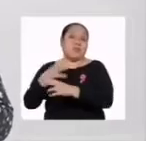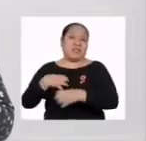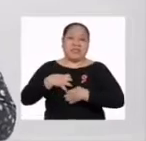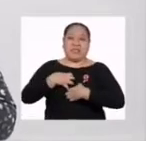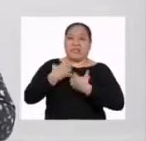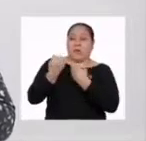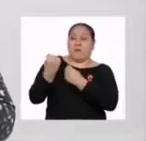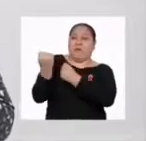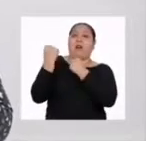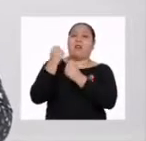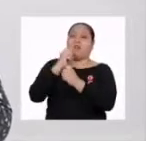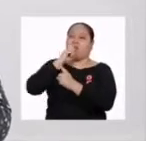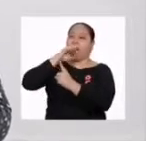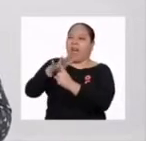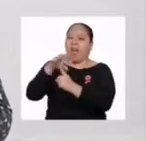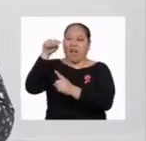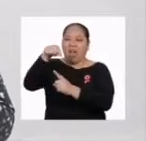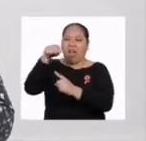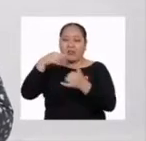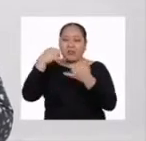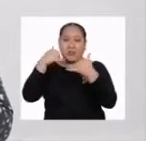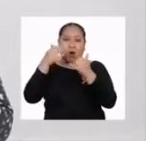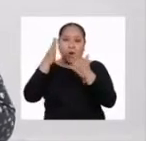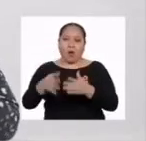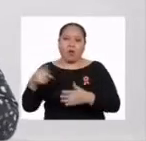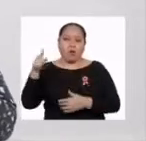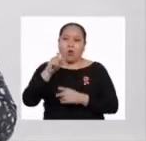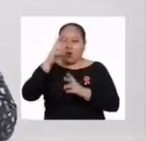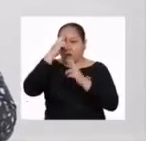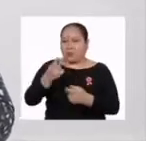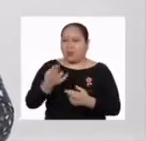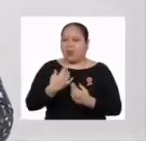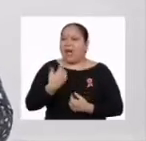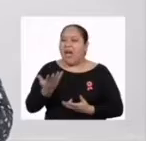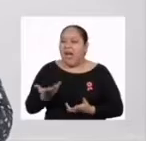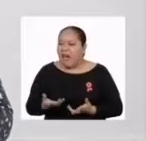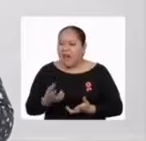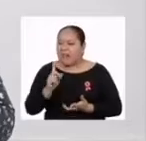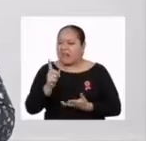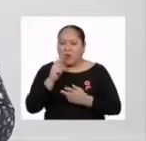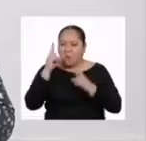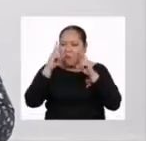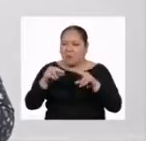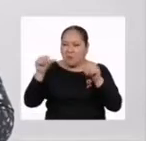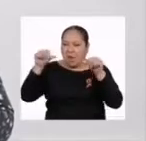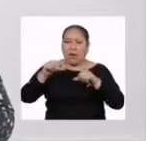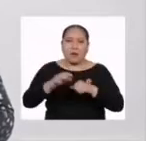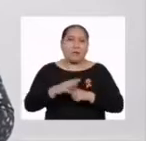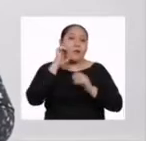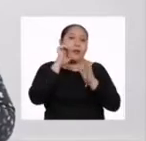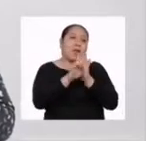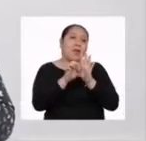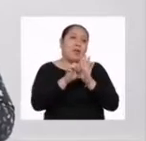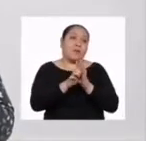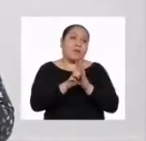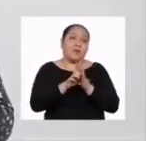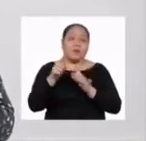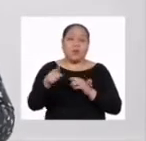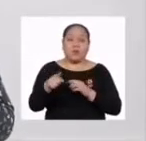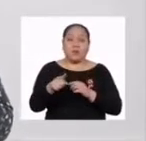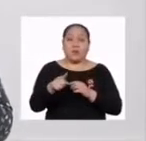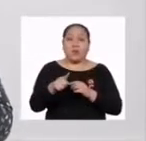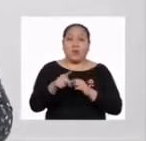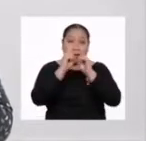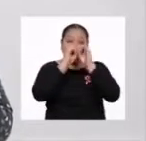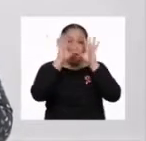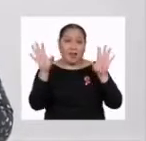agresiva contra aquellos jugadores que no cumplen con nuestra expectativa. Por ejemplo, un caso muy claro